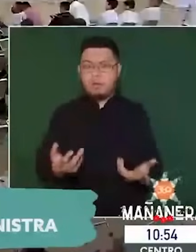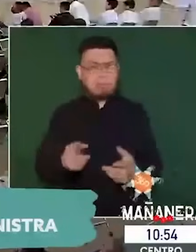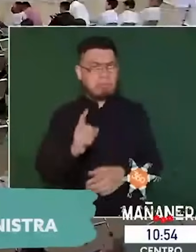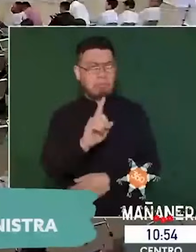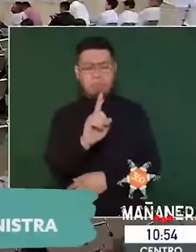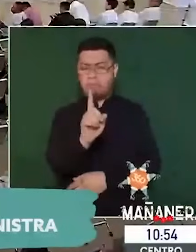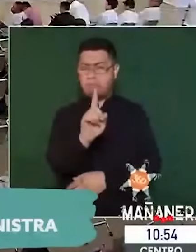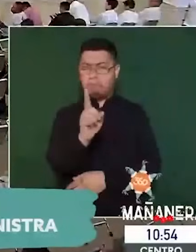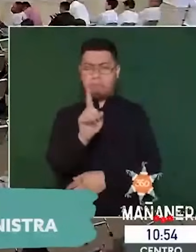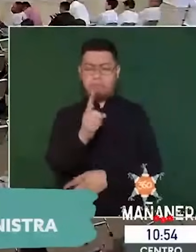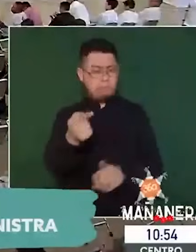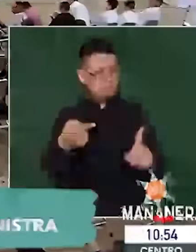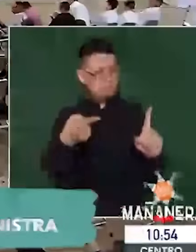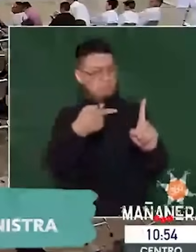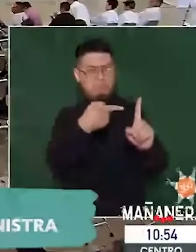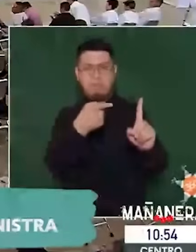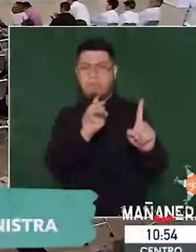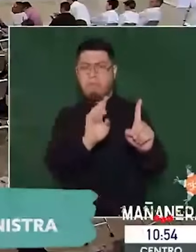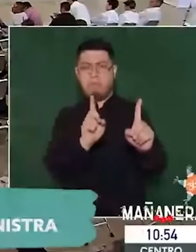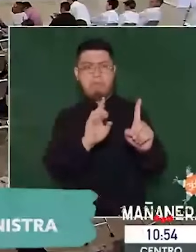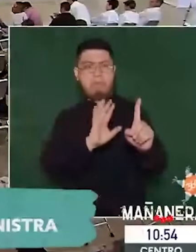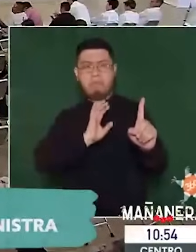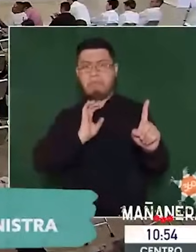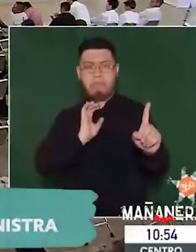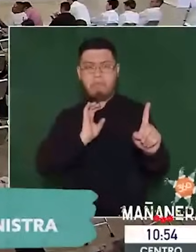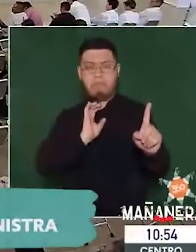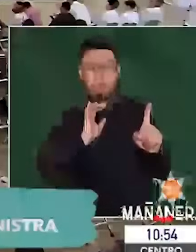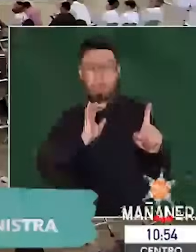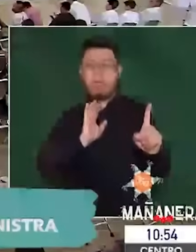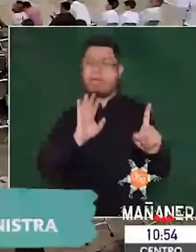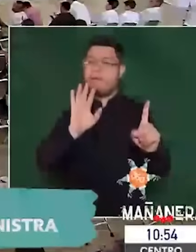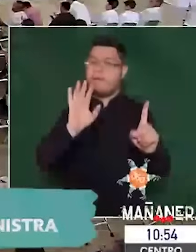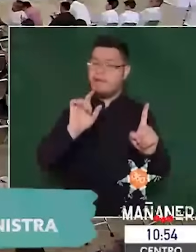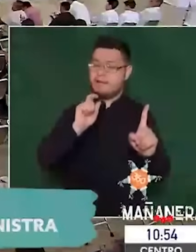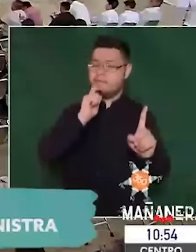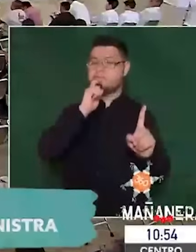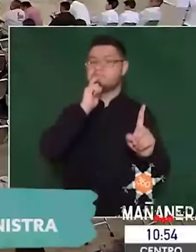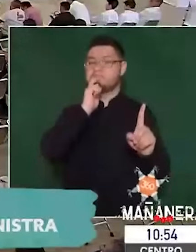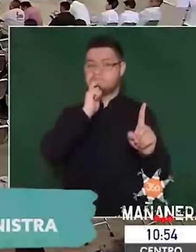menor y por eso fue...